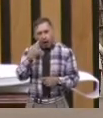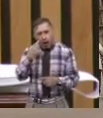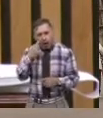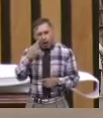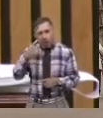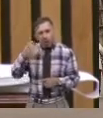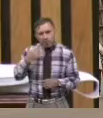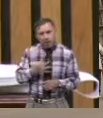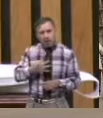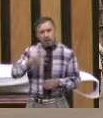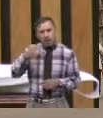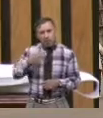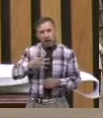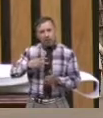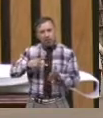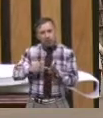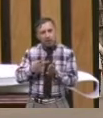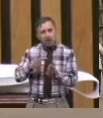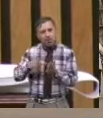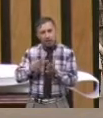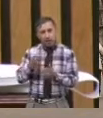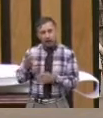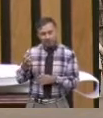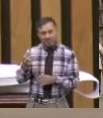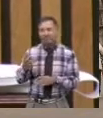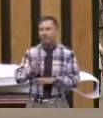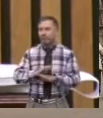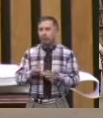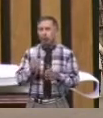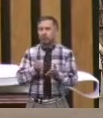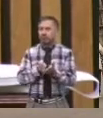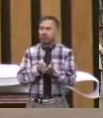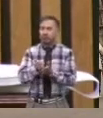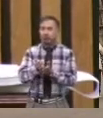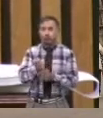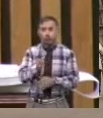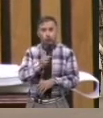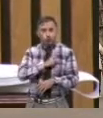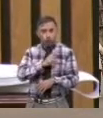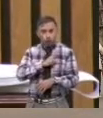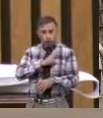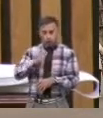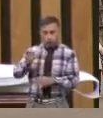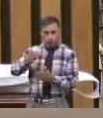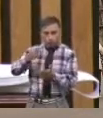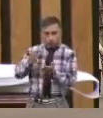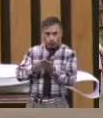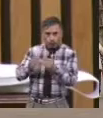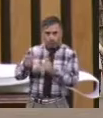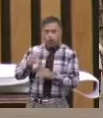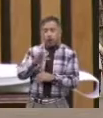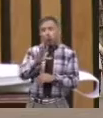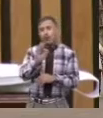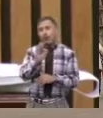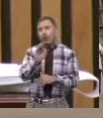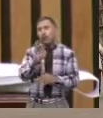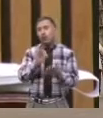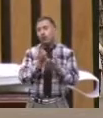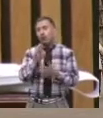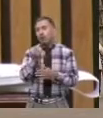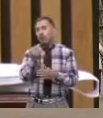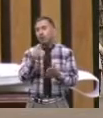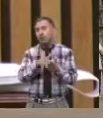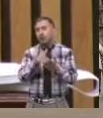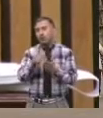vez. Por eso, planteamos que hoy no basta con imponerle una sanción económica de 40.9 millones